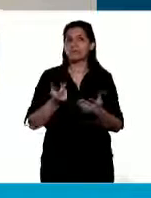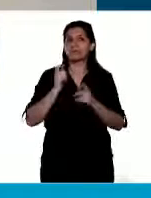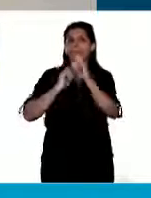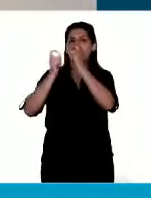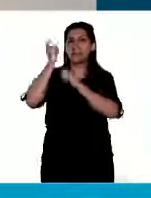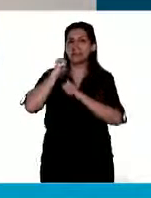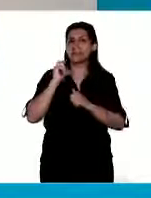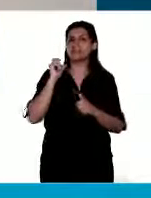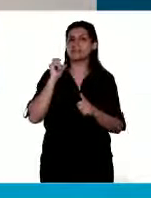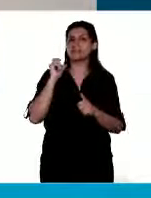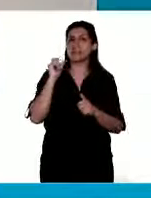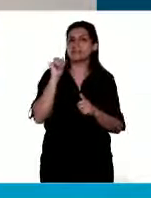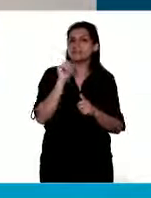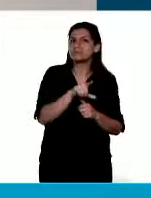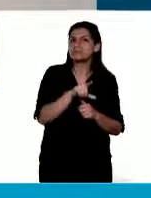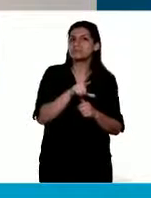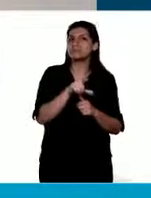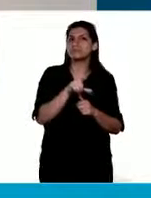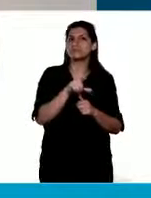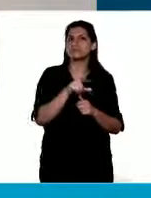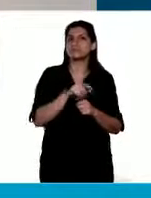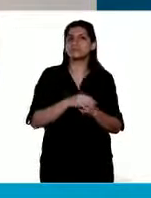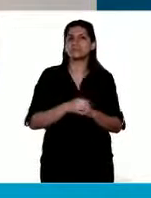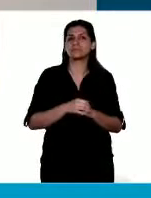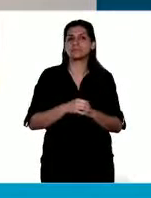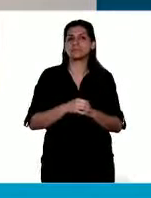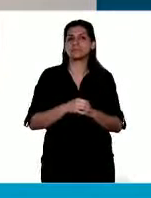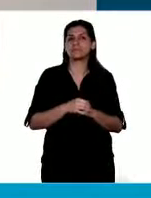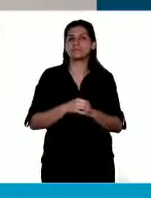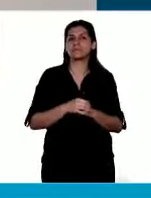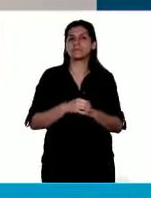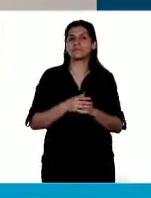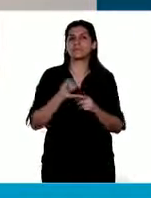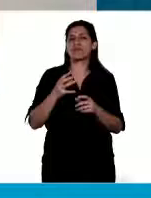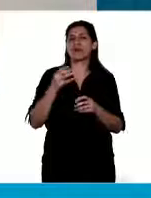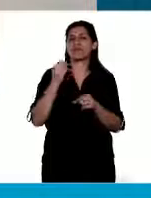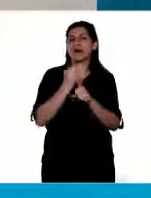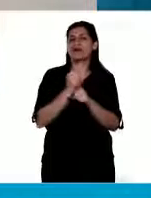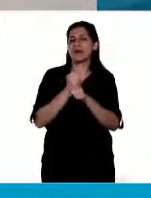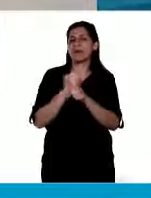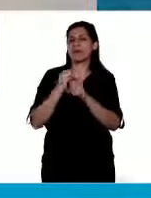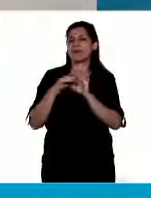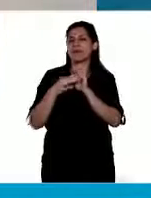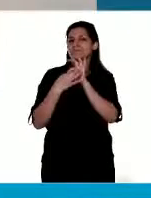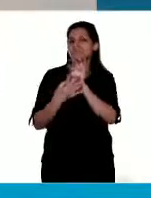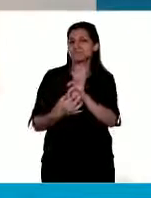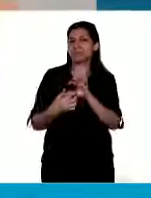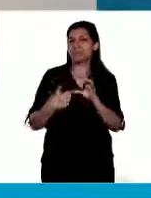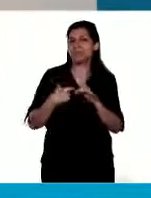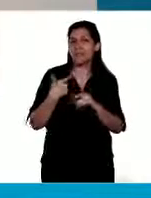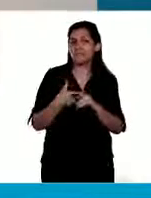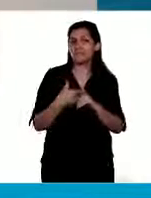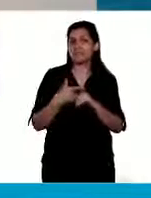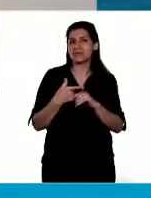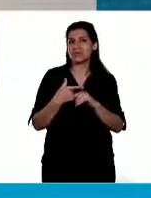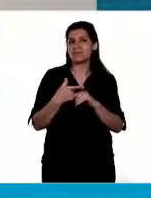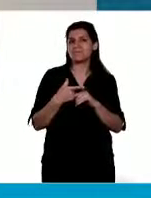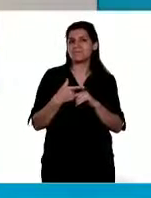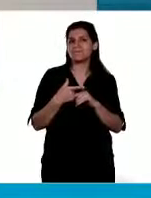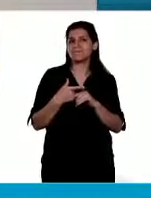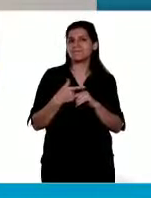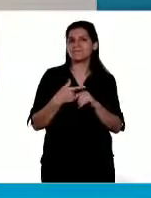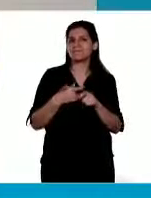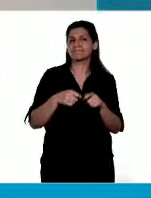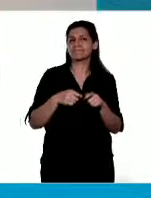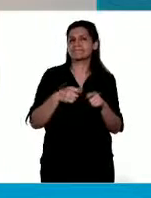experiencia, que por falta de una experiencia gremial, transgredieron y que atentaron incluso contra la legitimidad